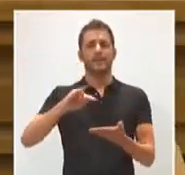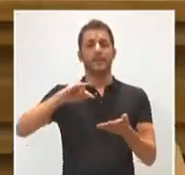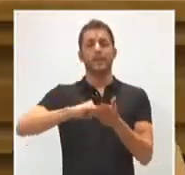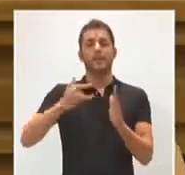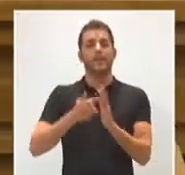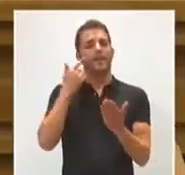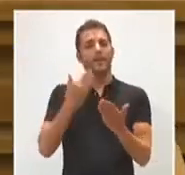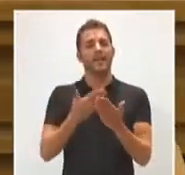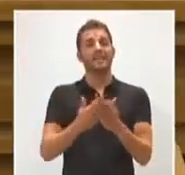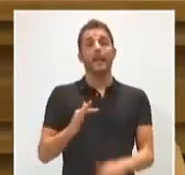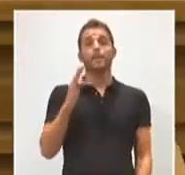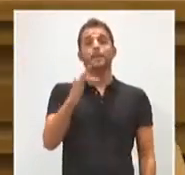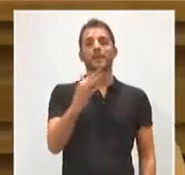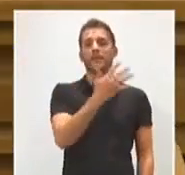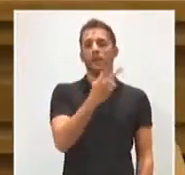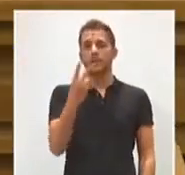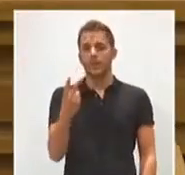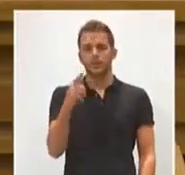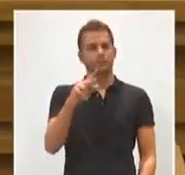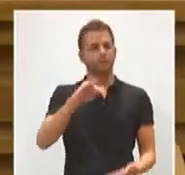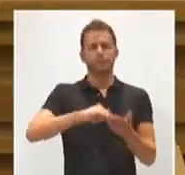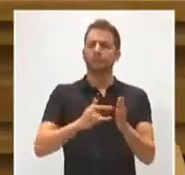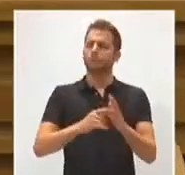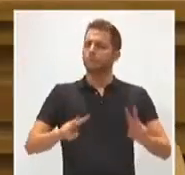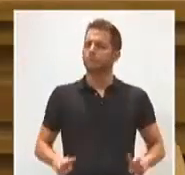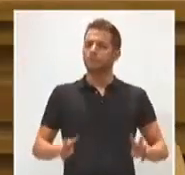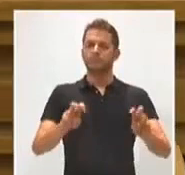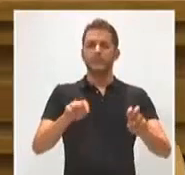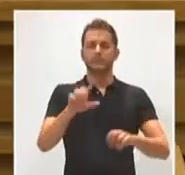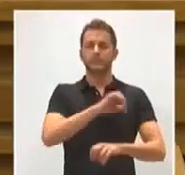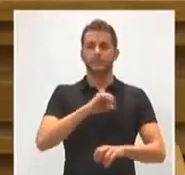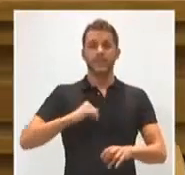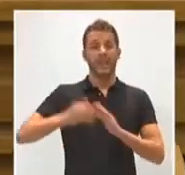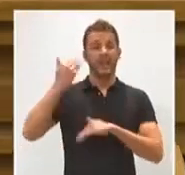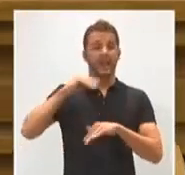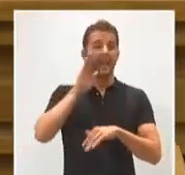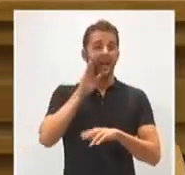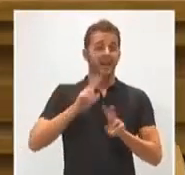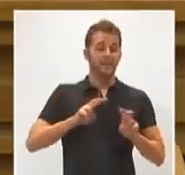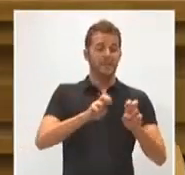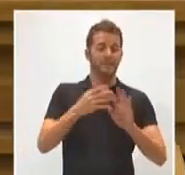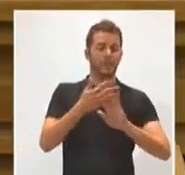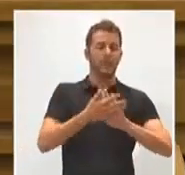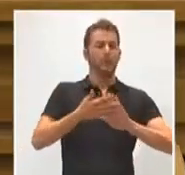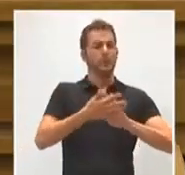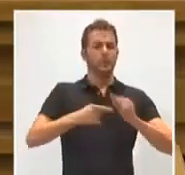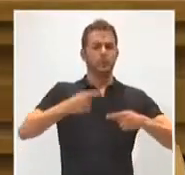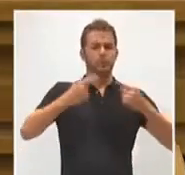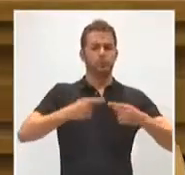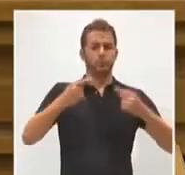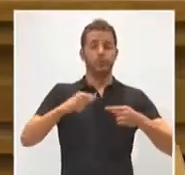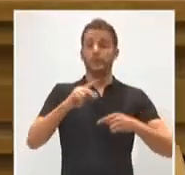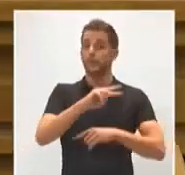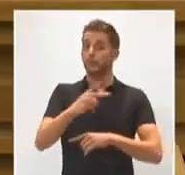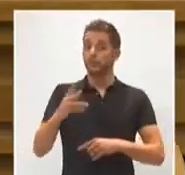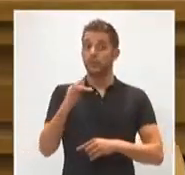52 un plan muy pionero en la comunidad autónoma que fue muy discutido al principio pero que ha ido dando muy buen resultado y que va a permitir el contrato